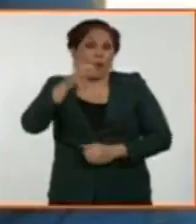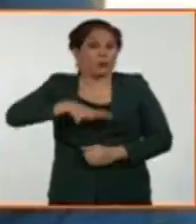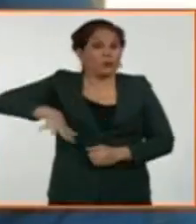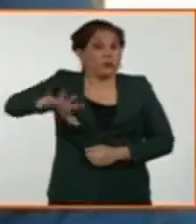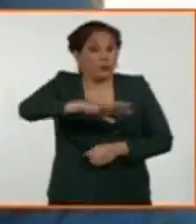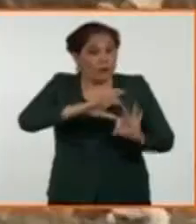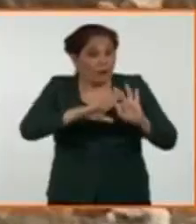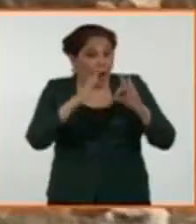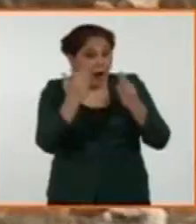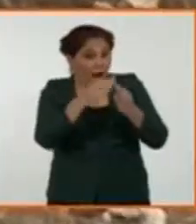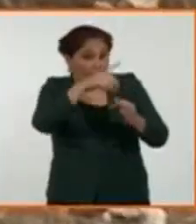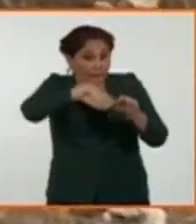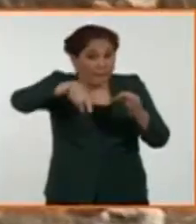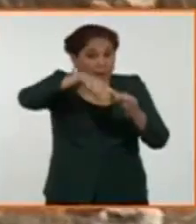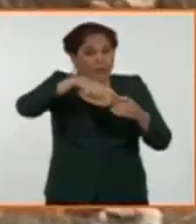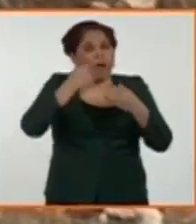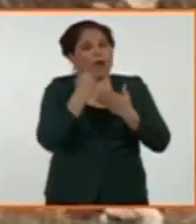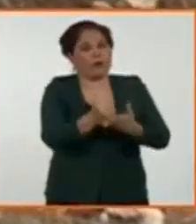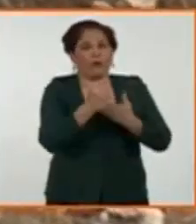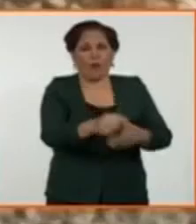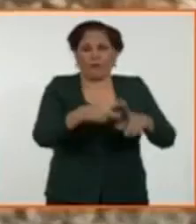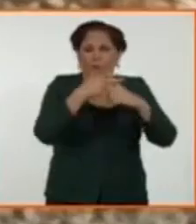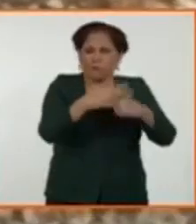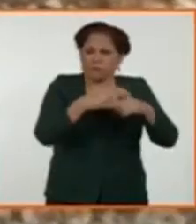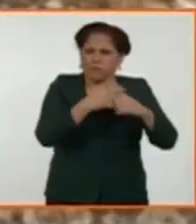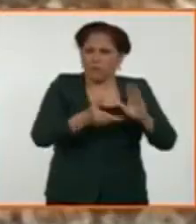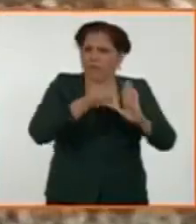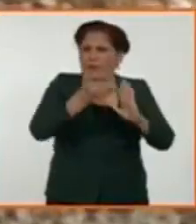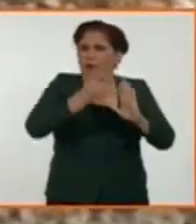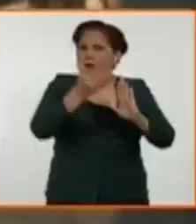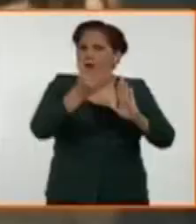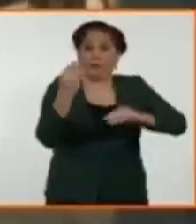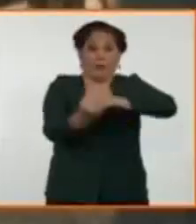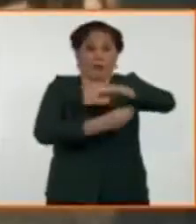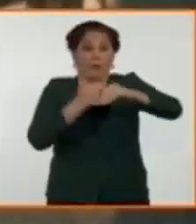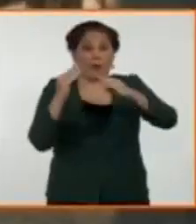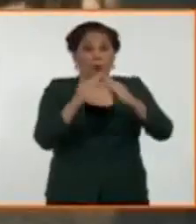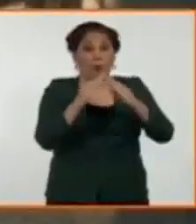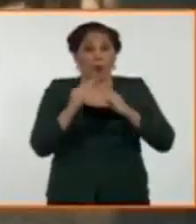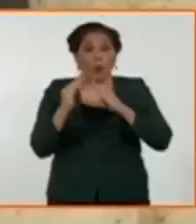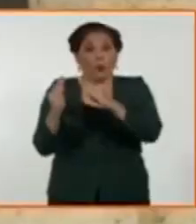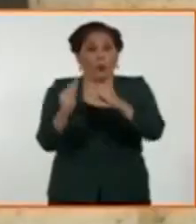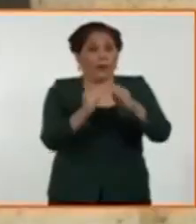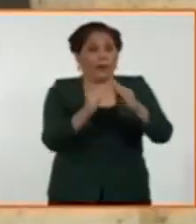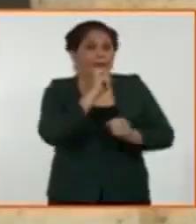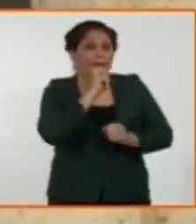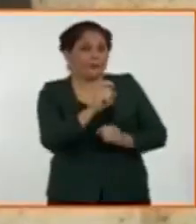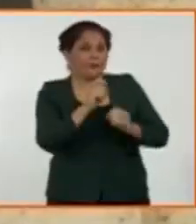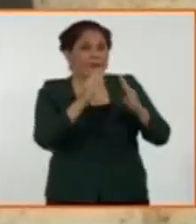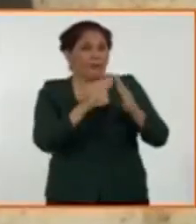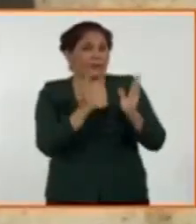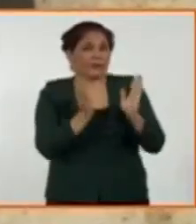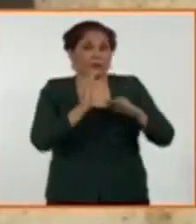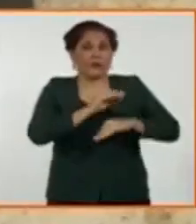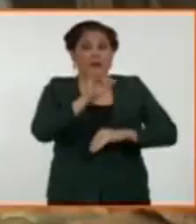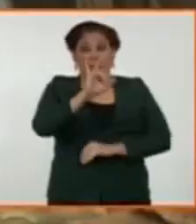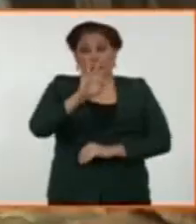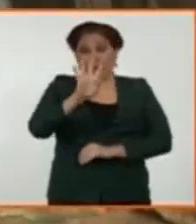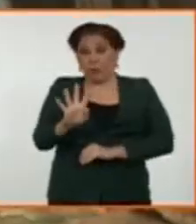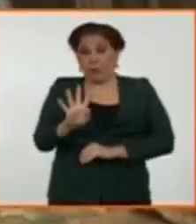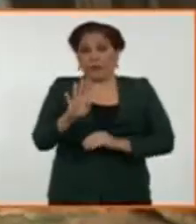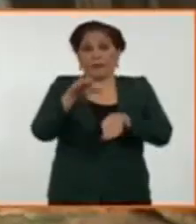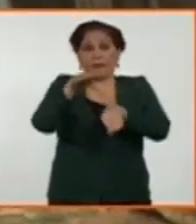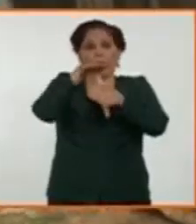están inmersos en las obras constructivas transformar una comunidad donde hay déficit de vivienda 74 ciudad de las